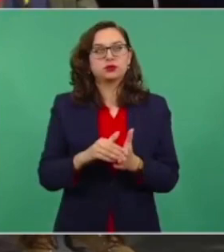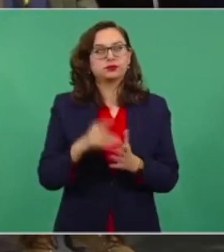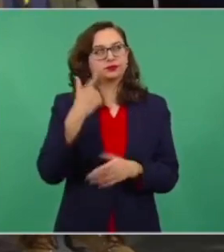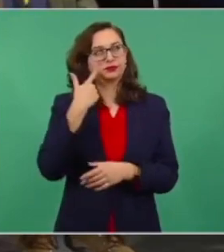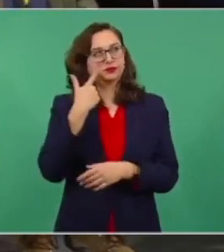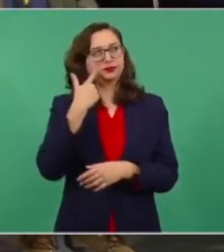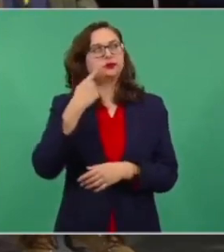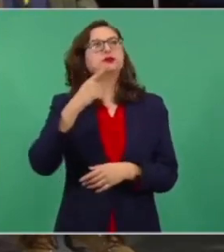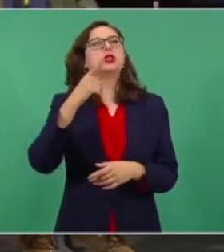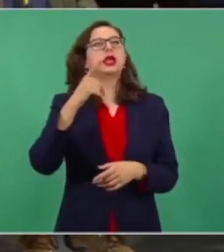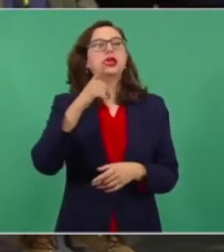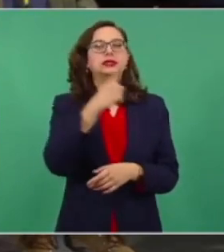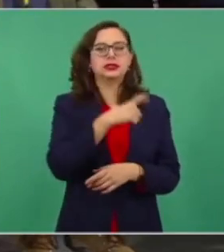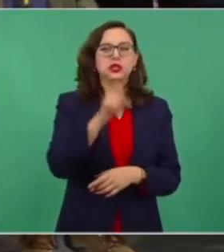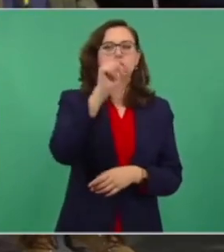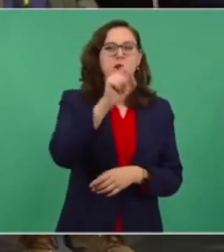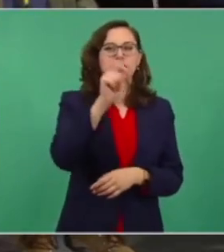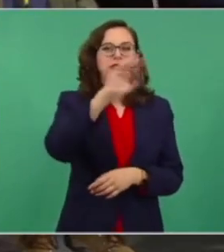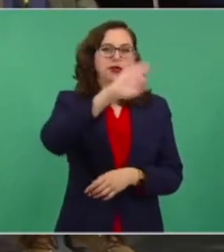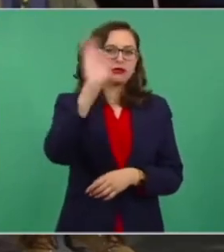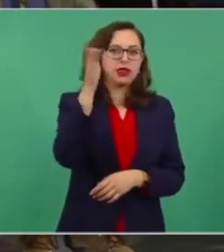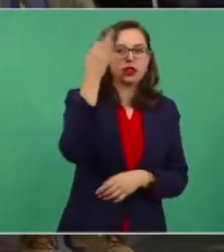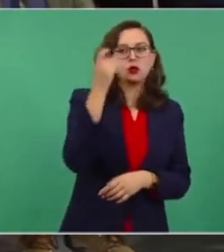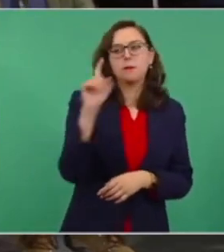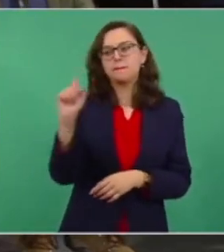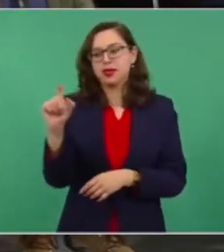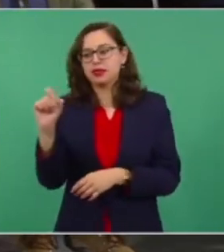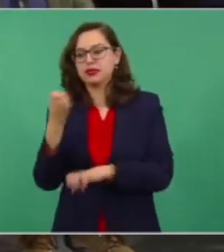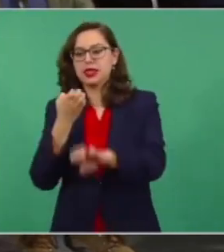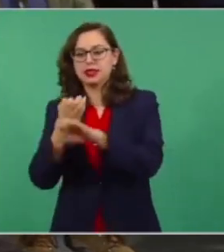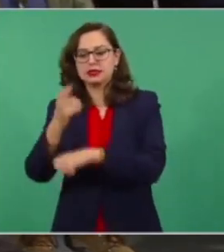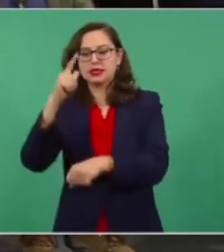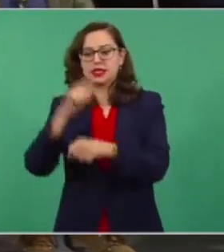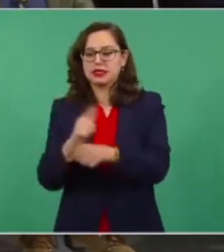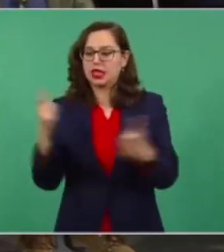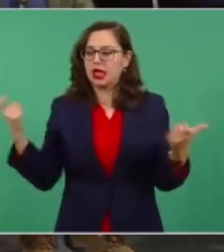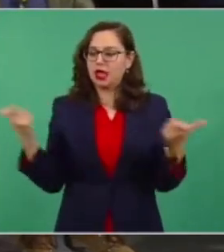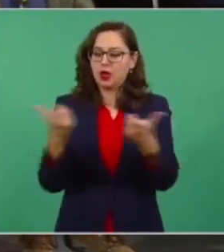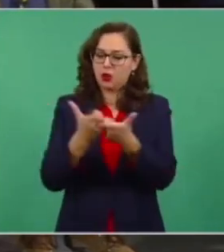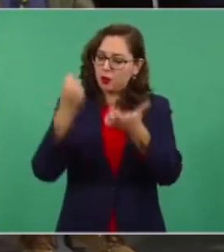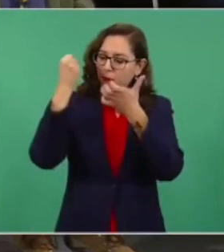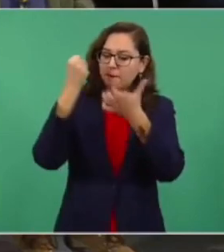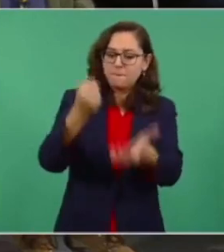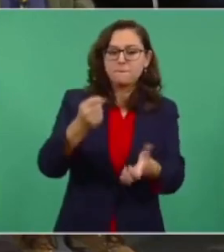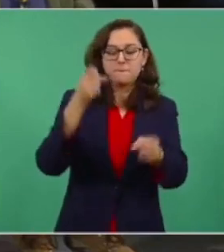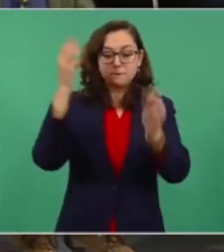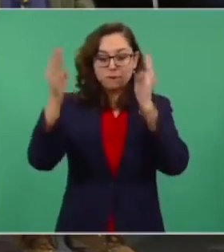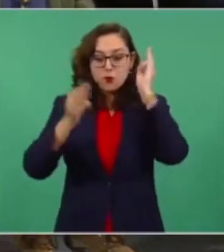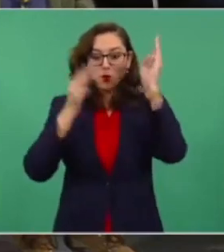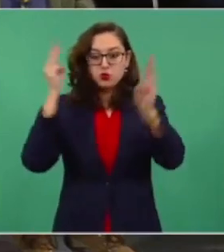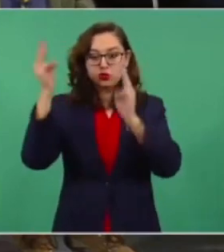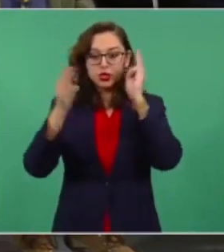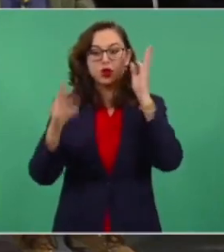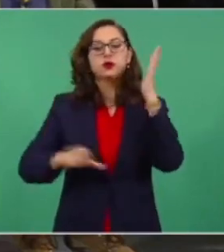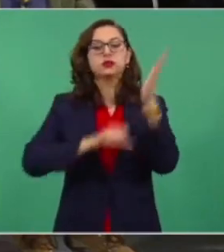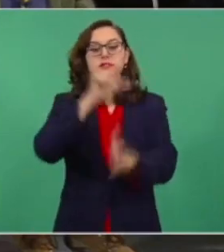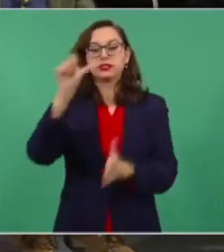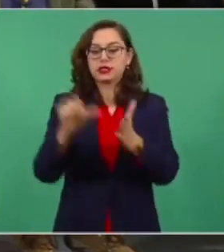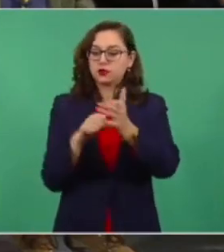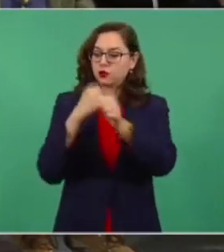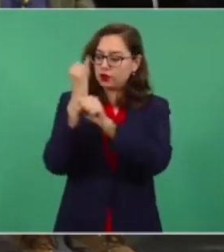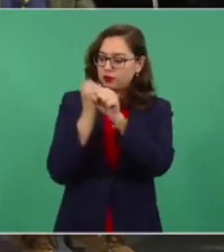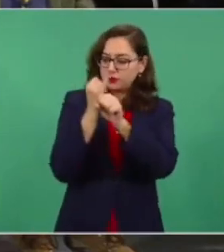de la federación y 20 del estado para un museo y es centro de investigación del